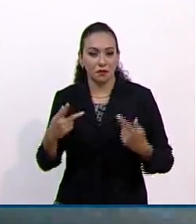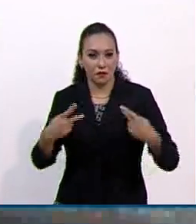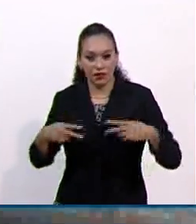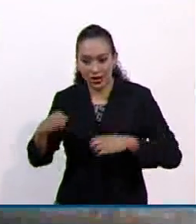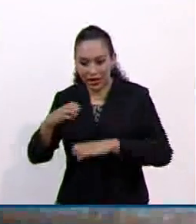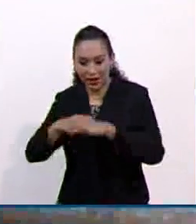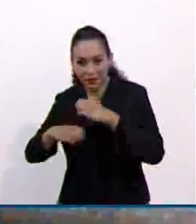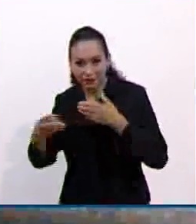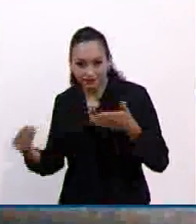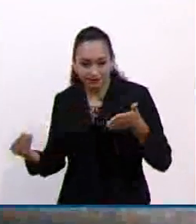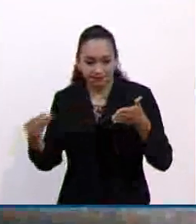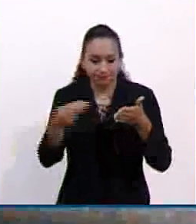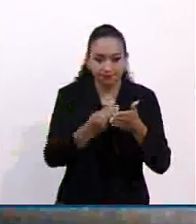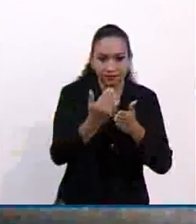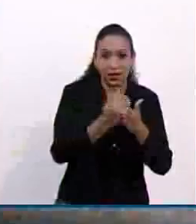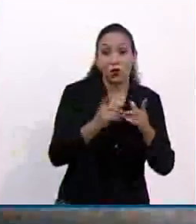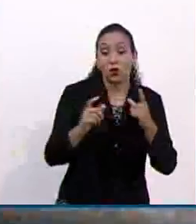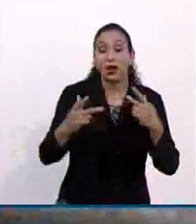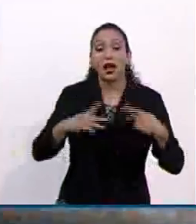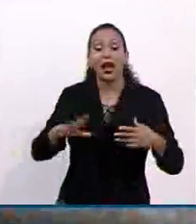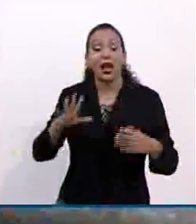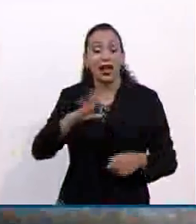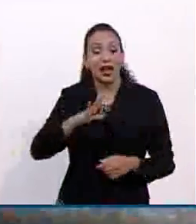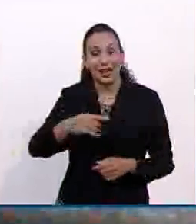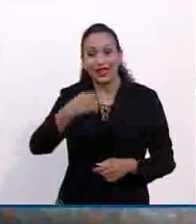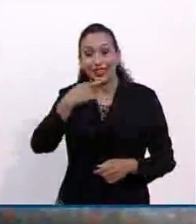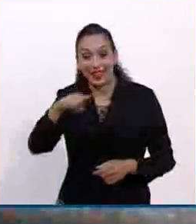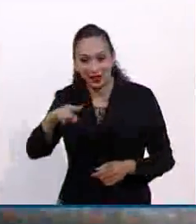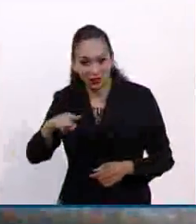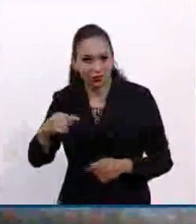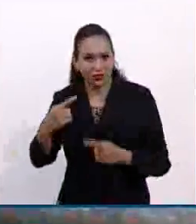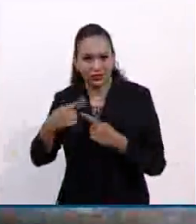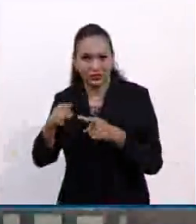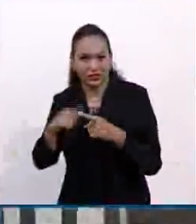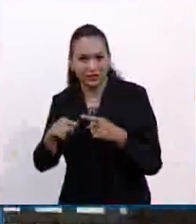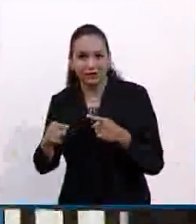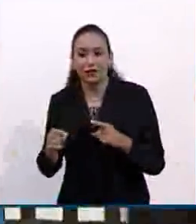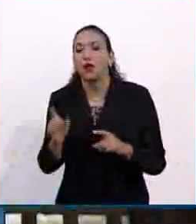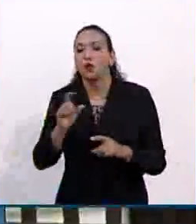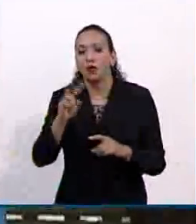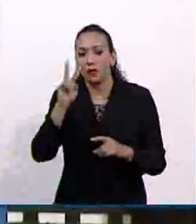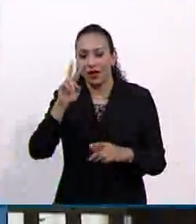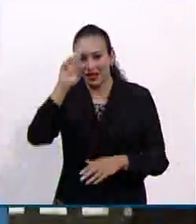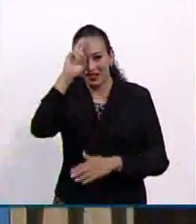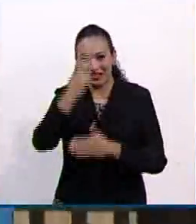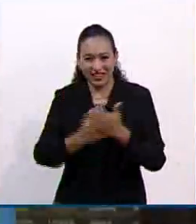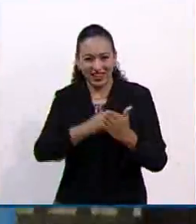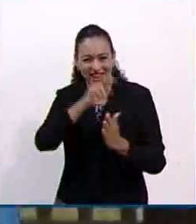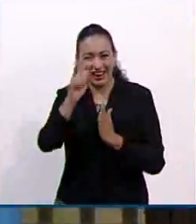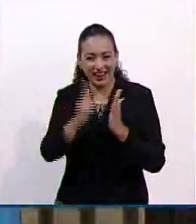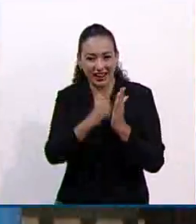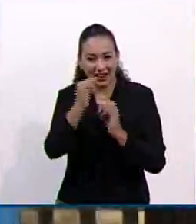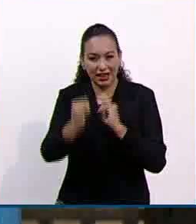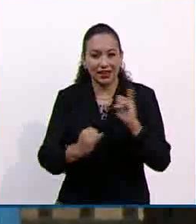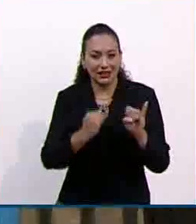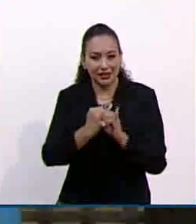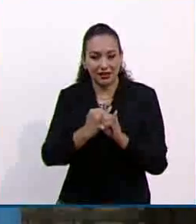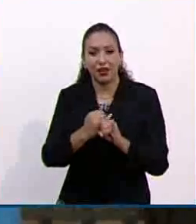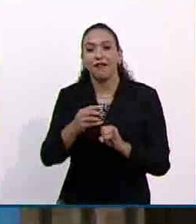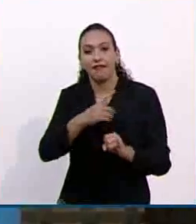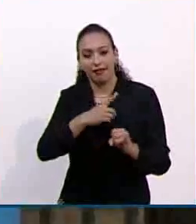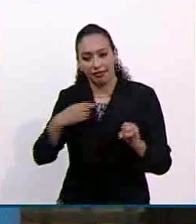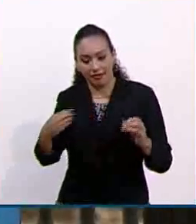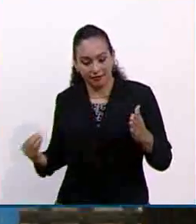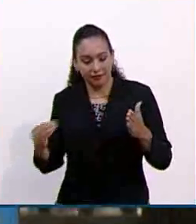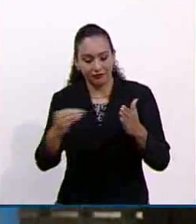particulares y examina denuncias interestatales sobre posibles violaciones a la Convención. En su último informe sobre la